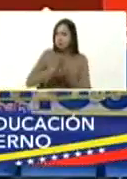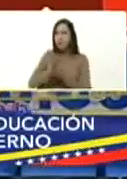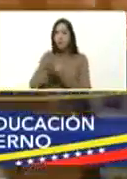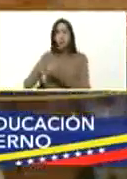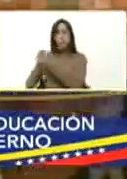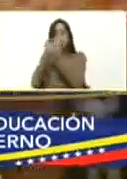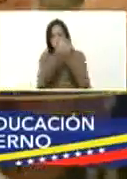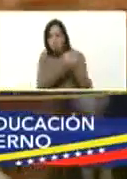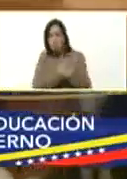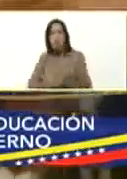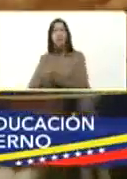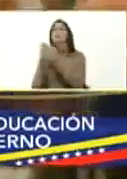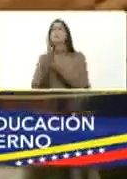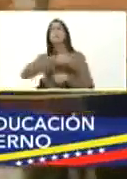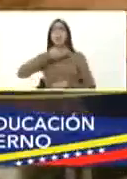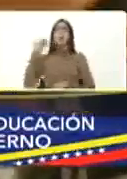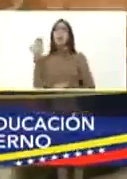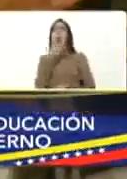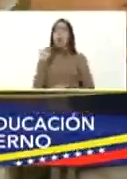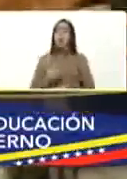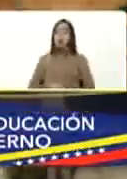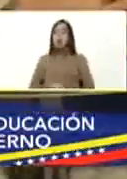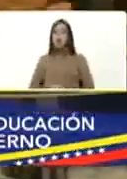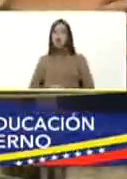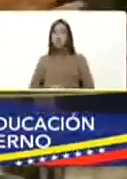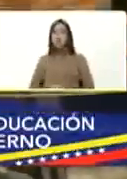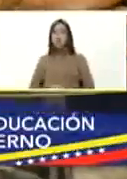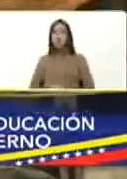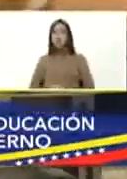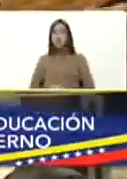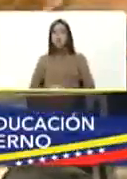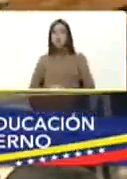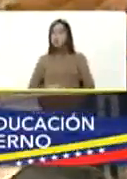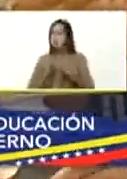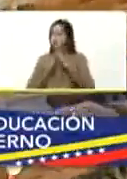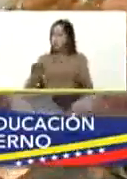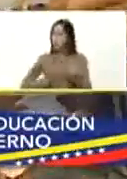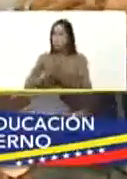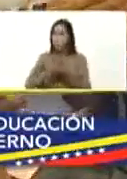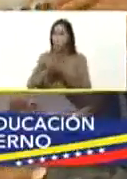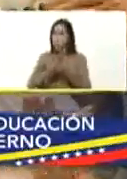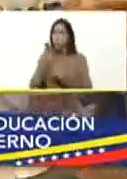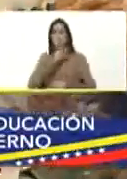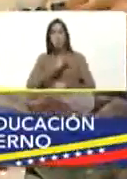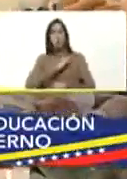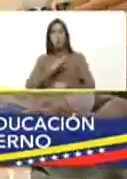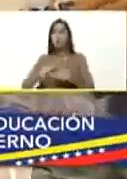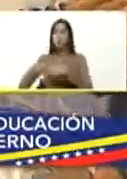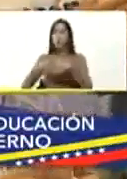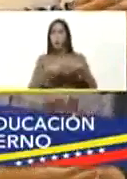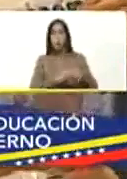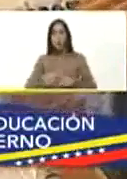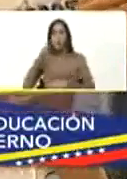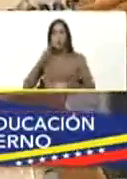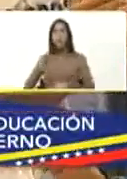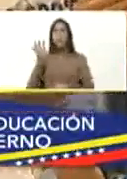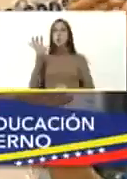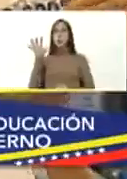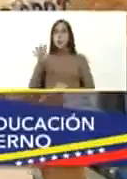economía, renovando su energía y creciendo en todos los aspectos de la vida social. Lo que vemos es un